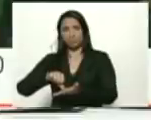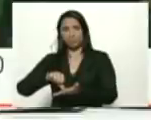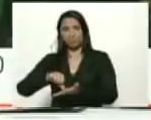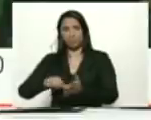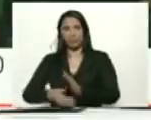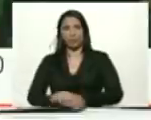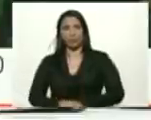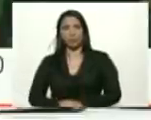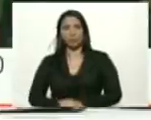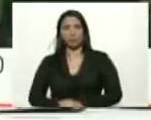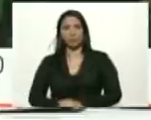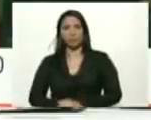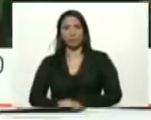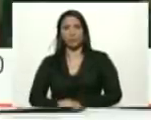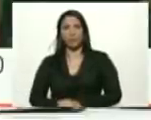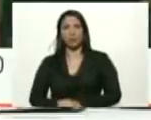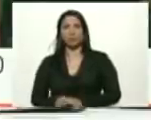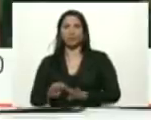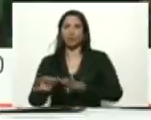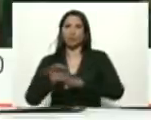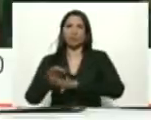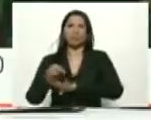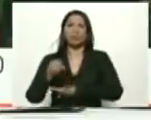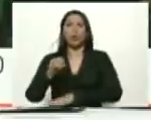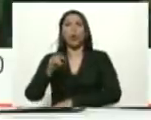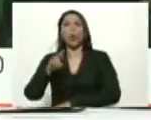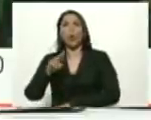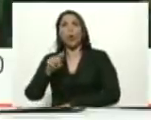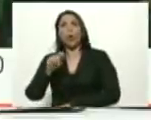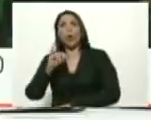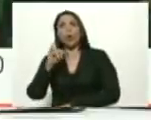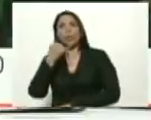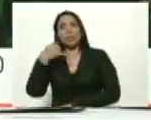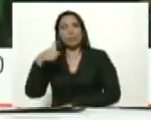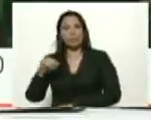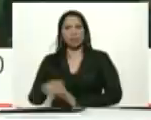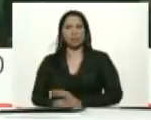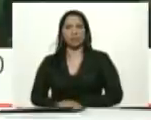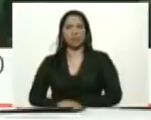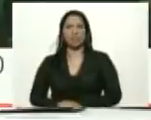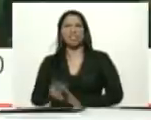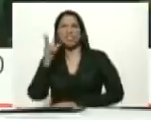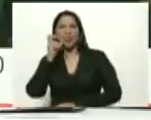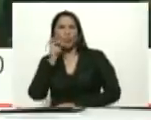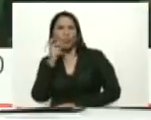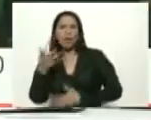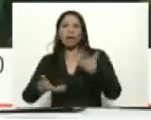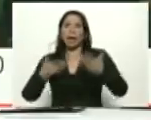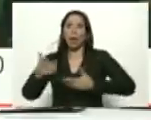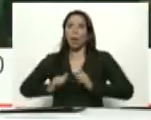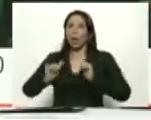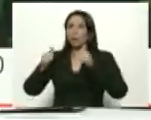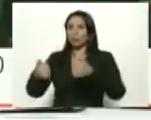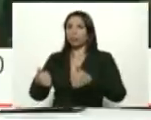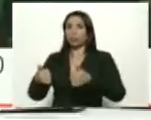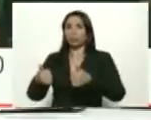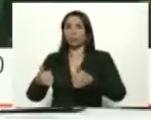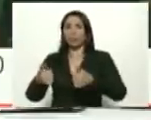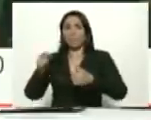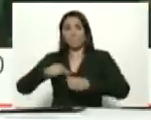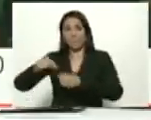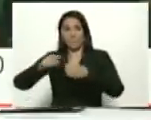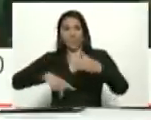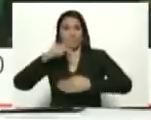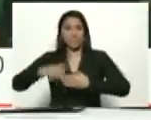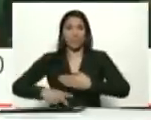Tiznado, municipio Ortiz. Todo eso suena a poesía, a calor, a belleza, en el inicio del plan de siembra campesino